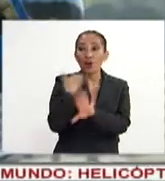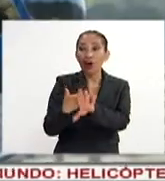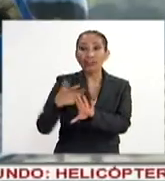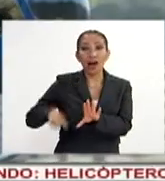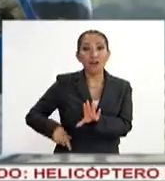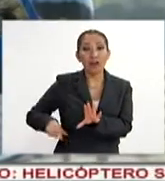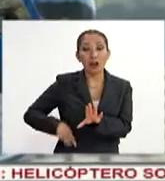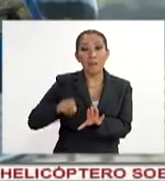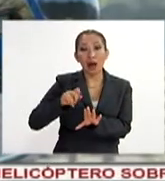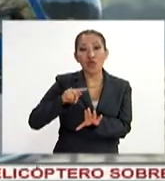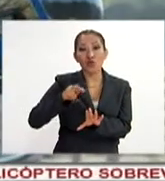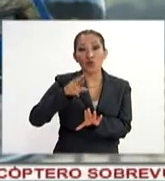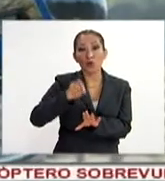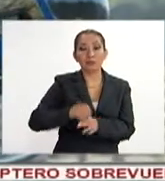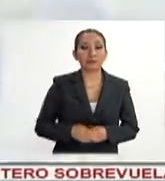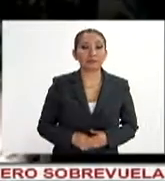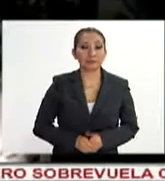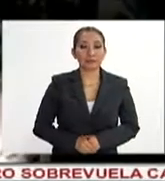el gobierno de Maduro.